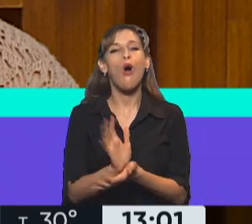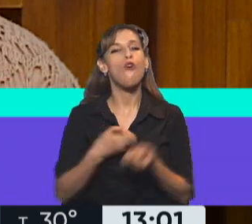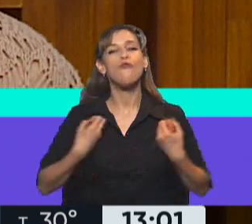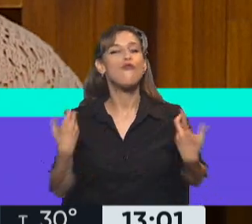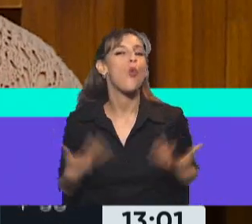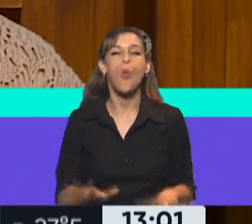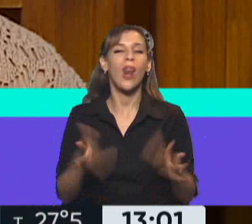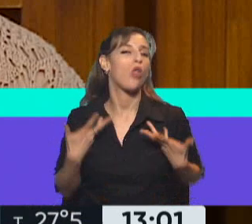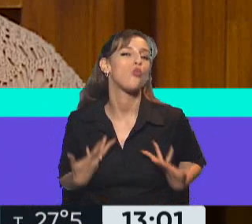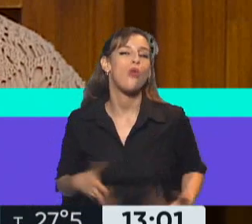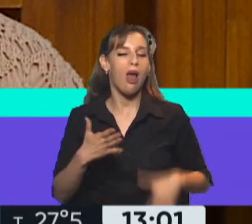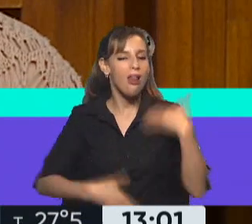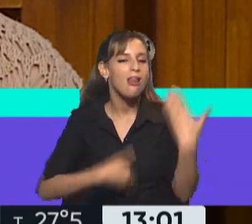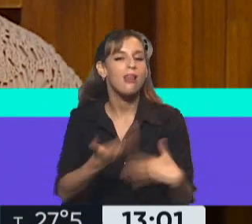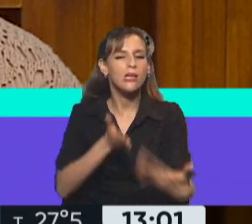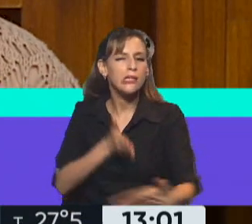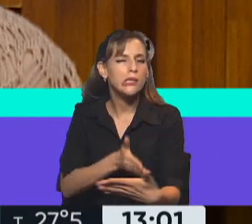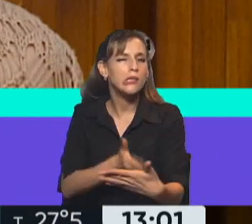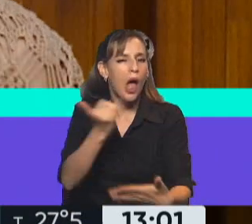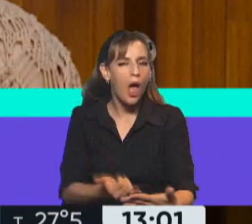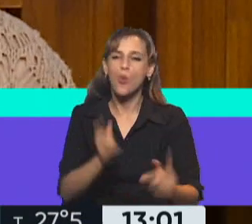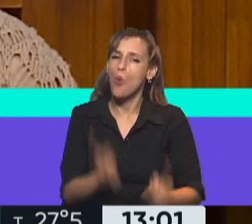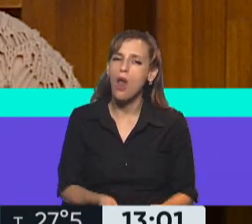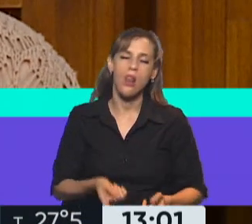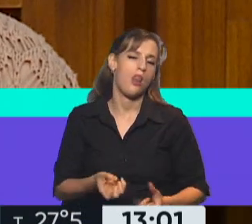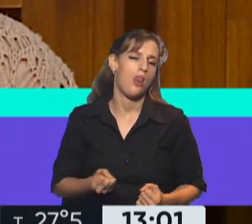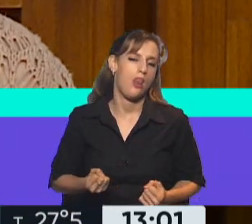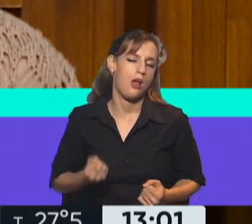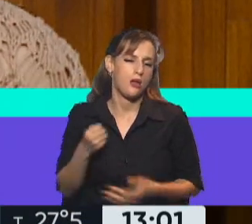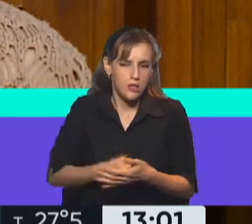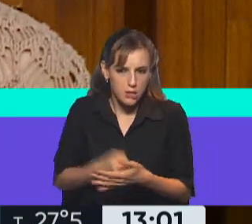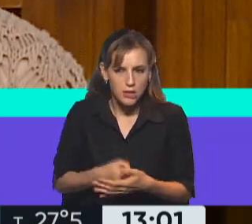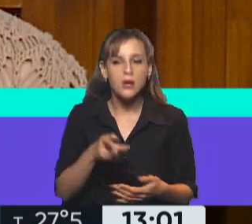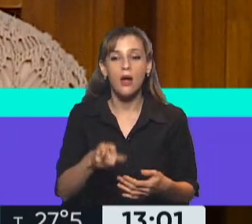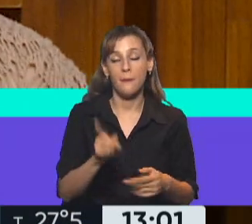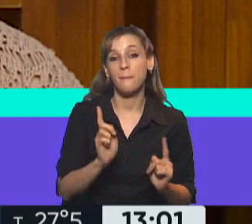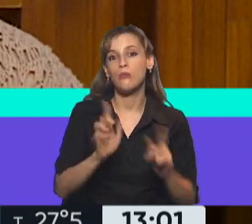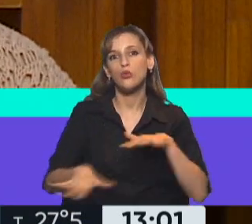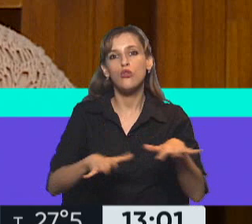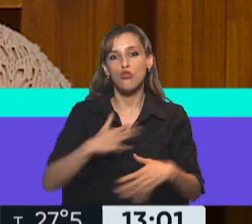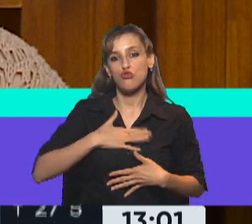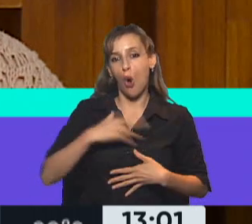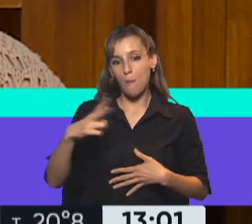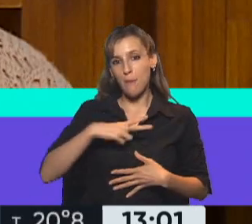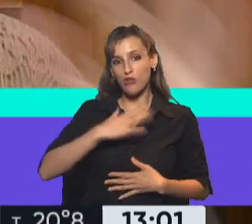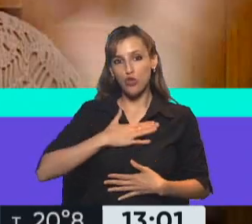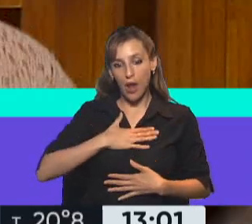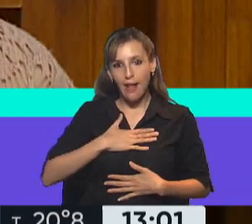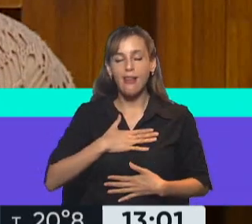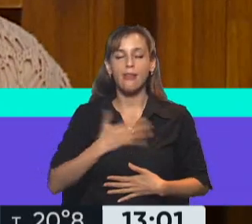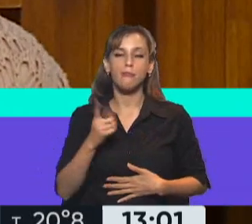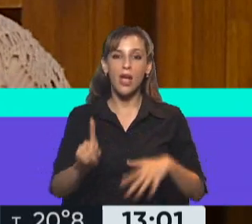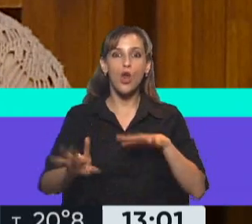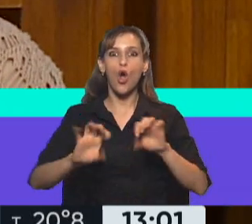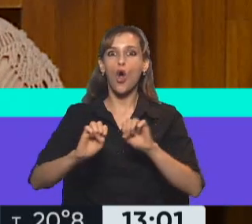estos obstáculos que se pueden presentar, que en principio fue, a partir de una situación personal, pero creo que en el contexto